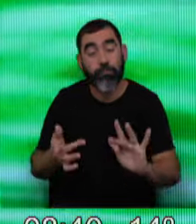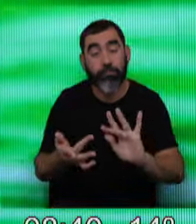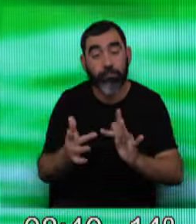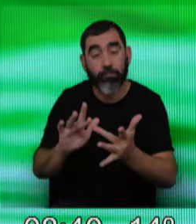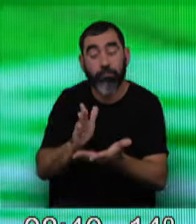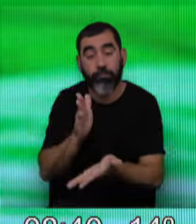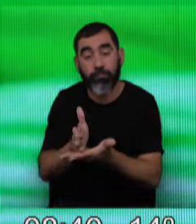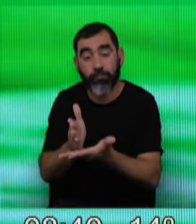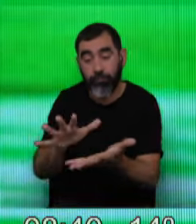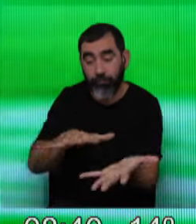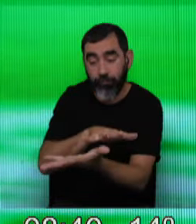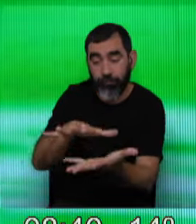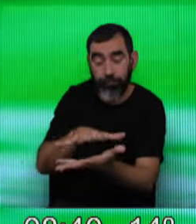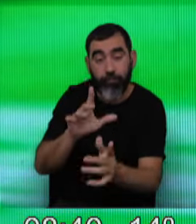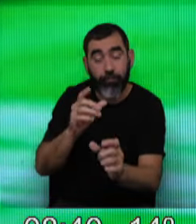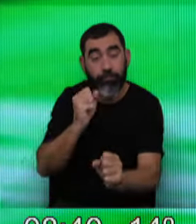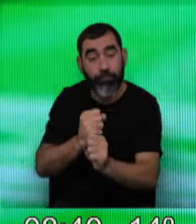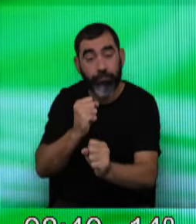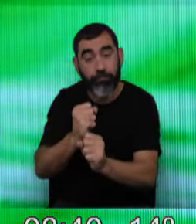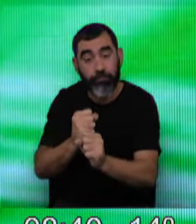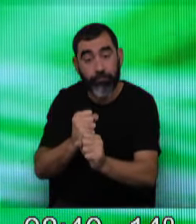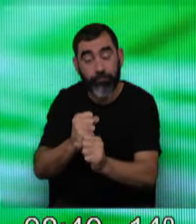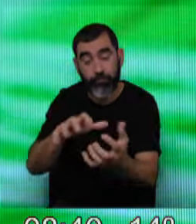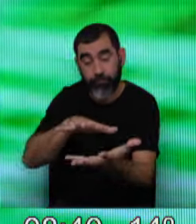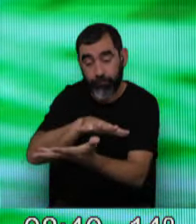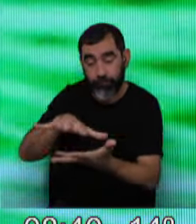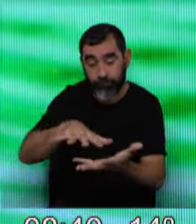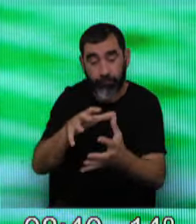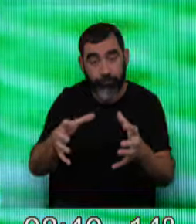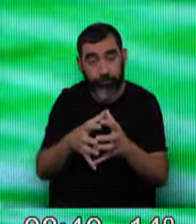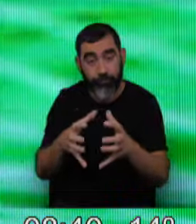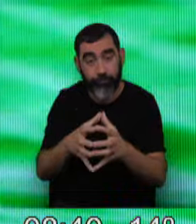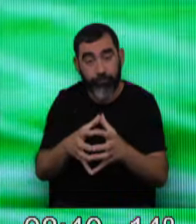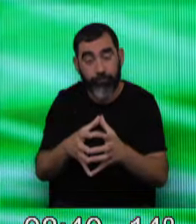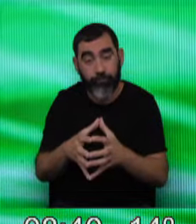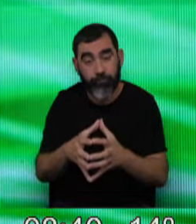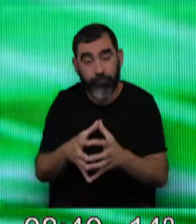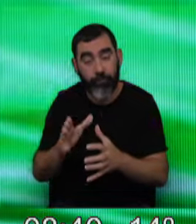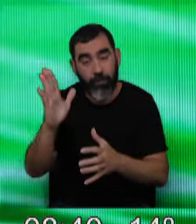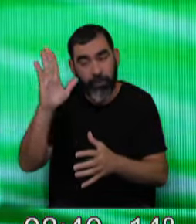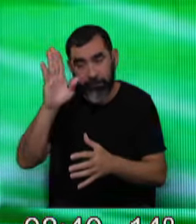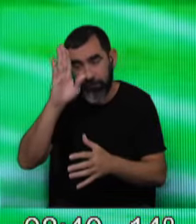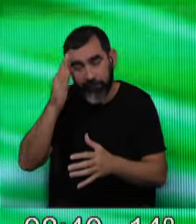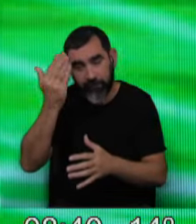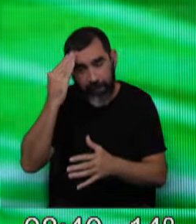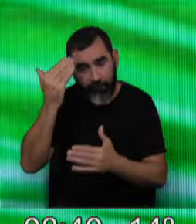asesoramiento situado y del trabajo con el barrio, con los colectivos, o sea, tomando los saberes ecológicos